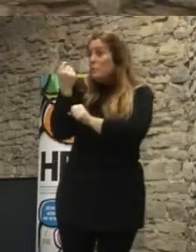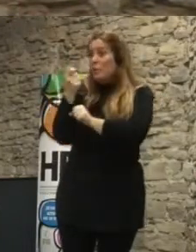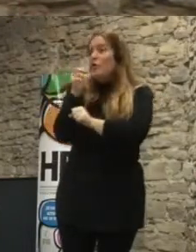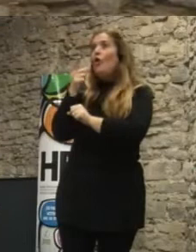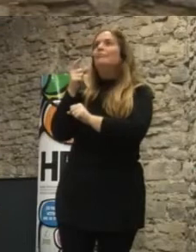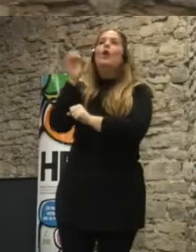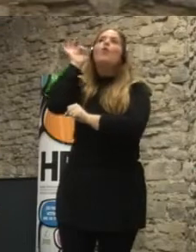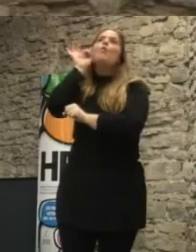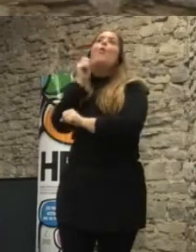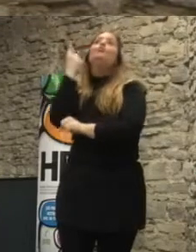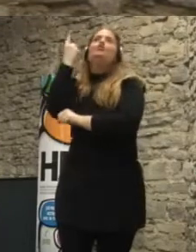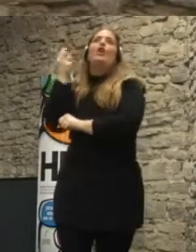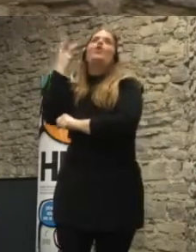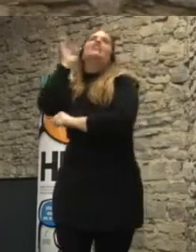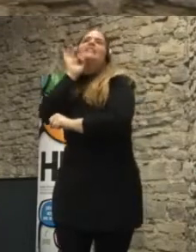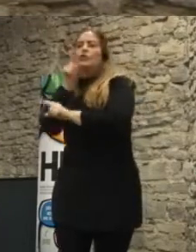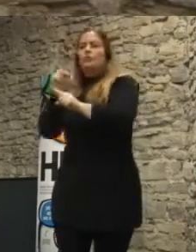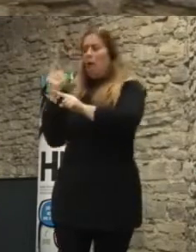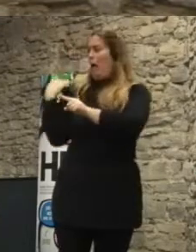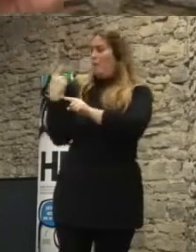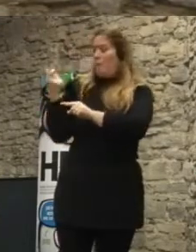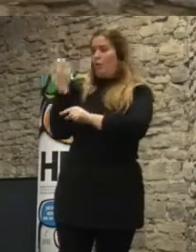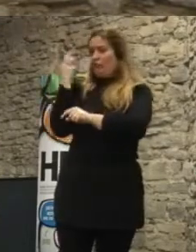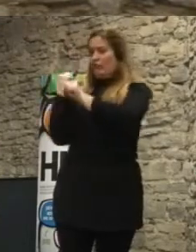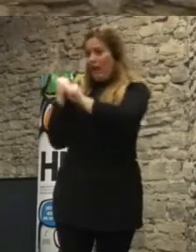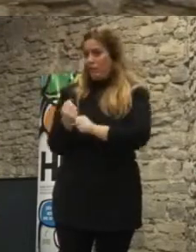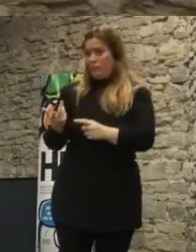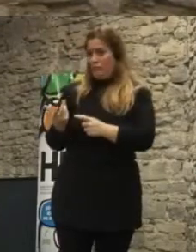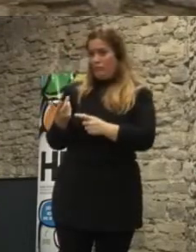Vivimos también, y esto tiene medidas distintas,